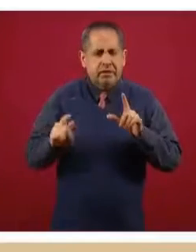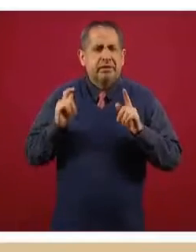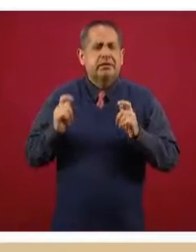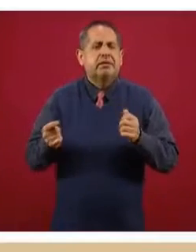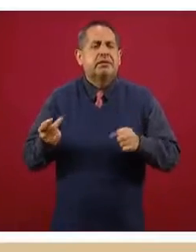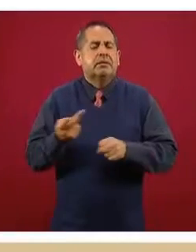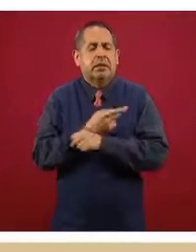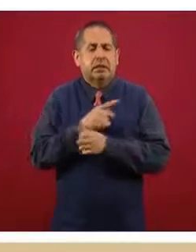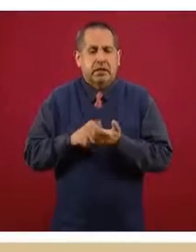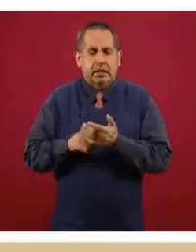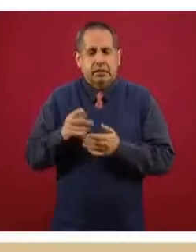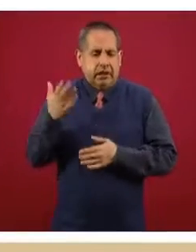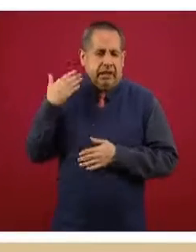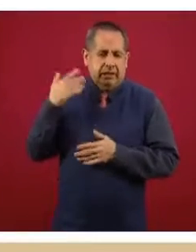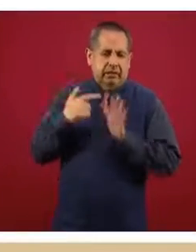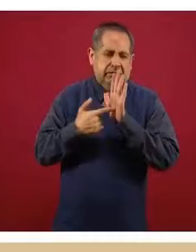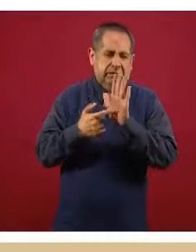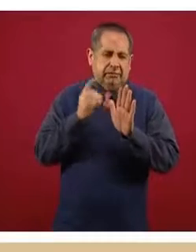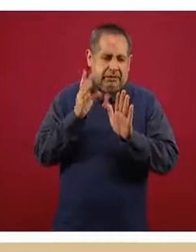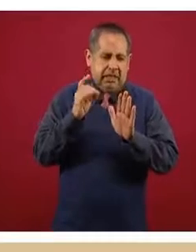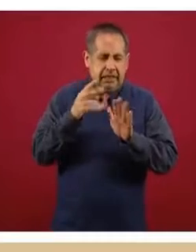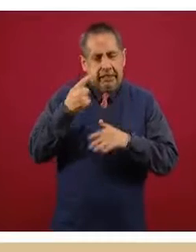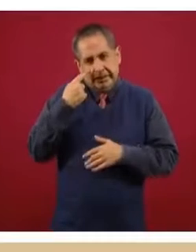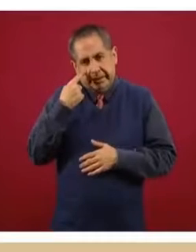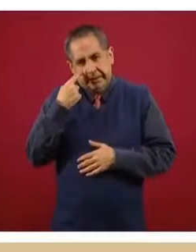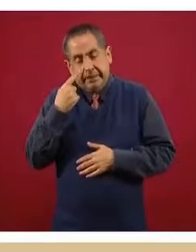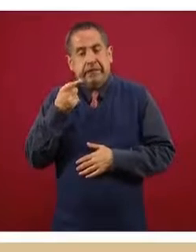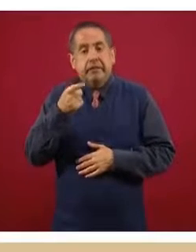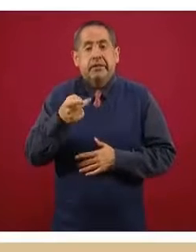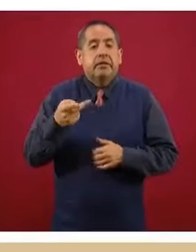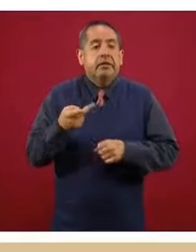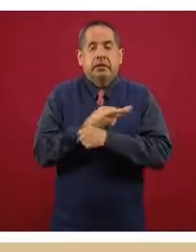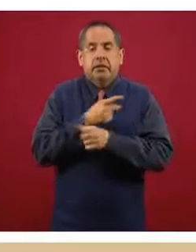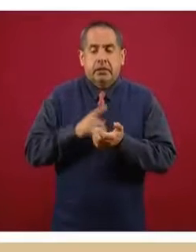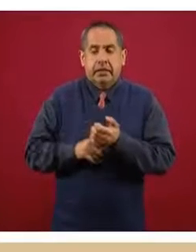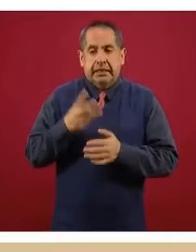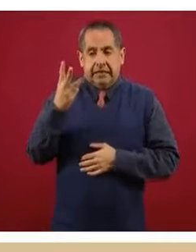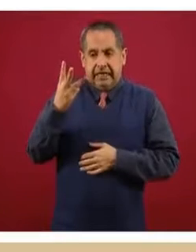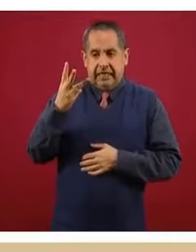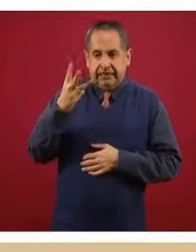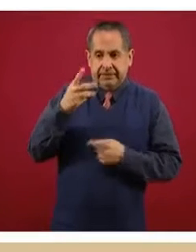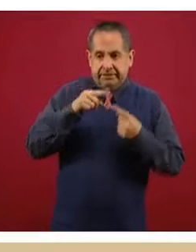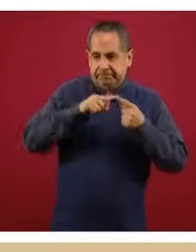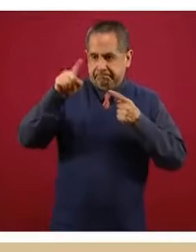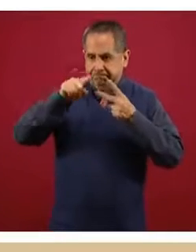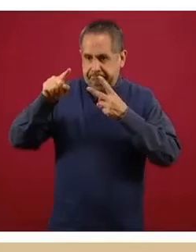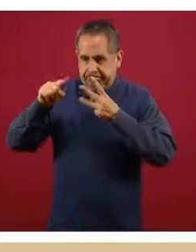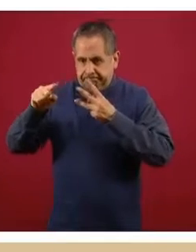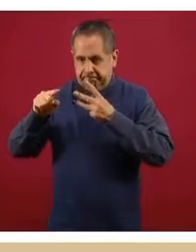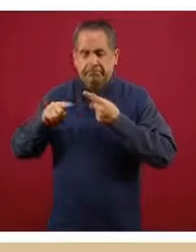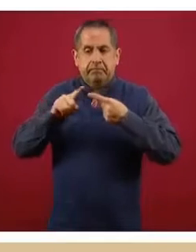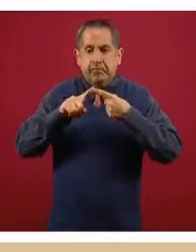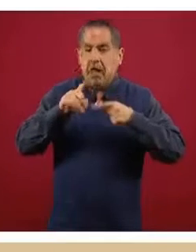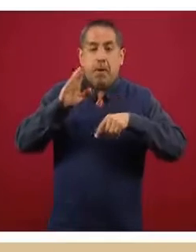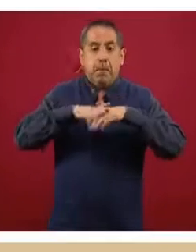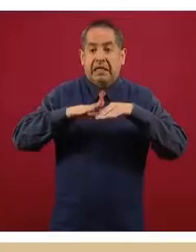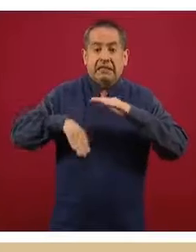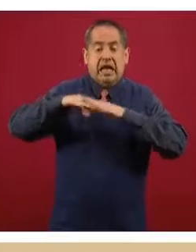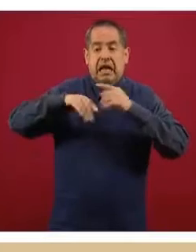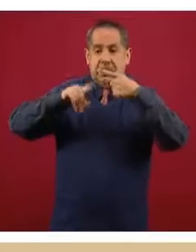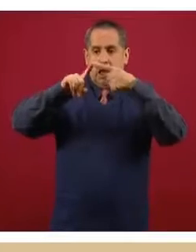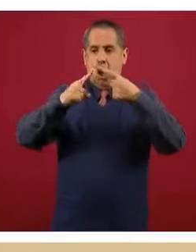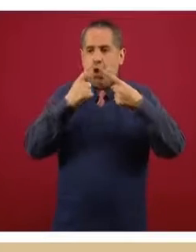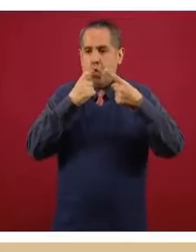una gráfica que venimos ya presentando varios días, en la cual integramos tres curvas. La primera curva, la más alta en este caso, que es el